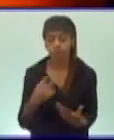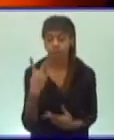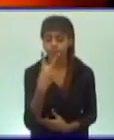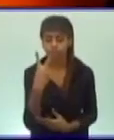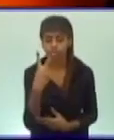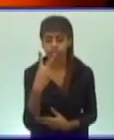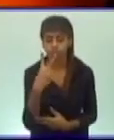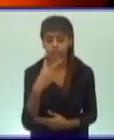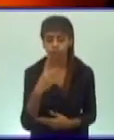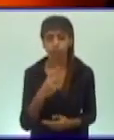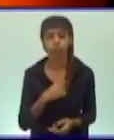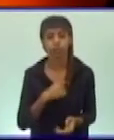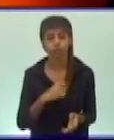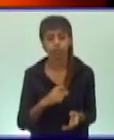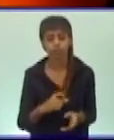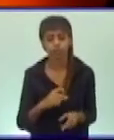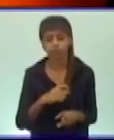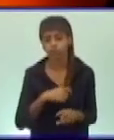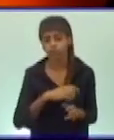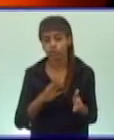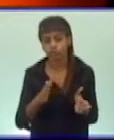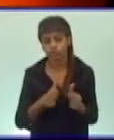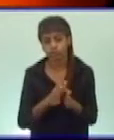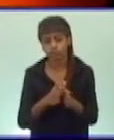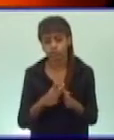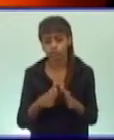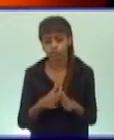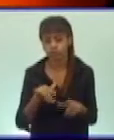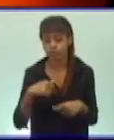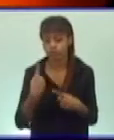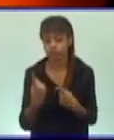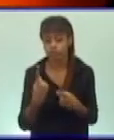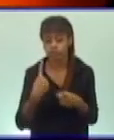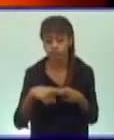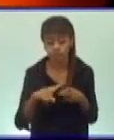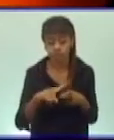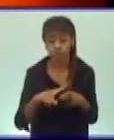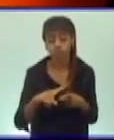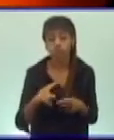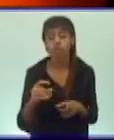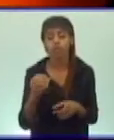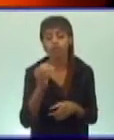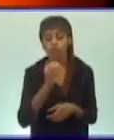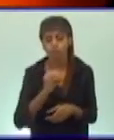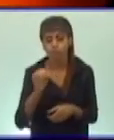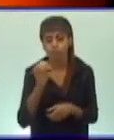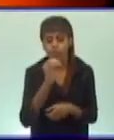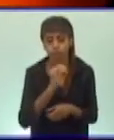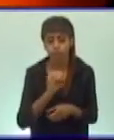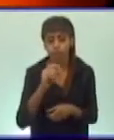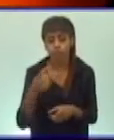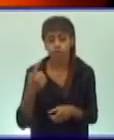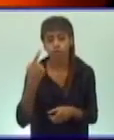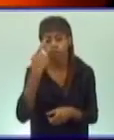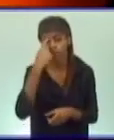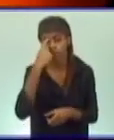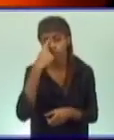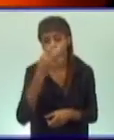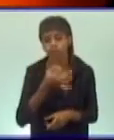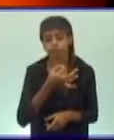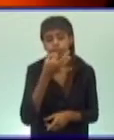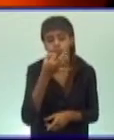segundo aniversario, celebrando el segundo aniversario de esa organización, el Che habla con los